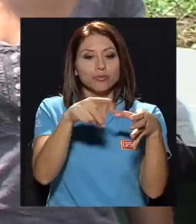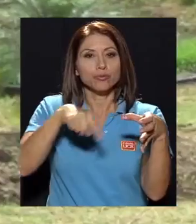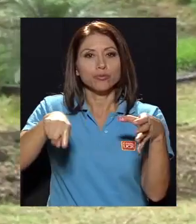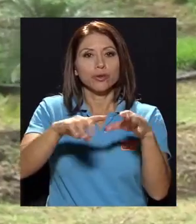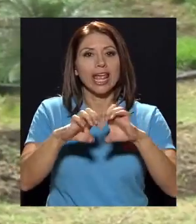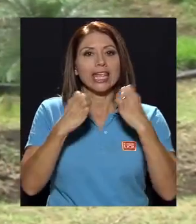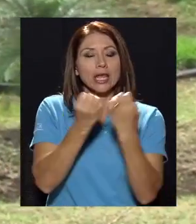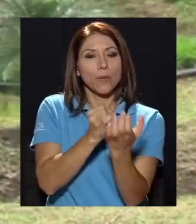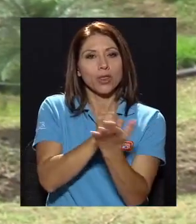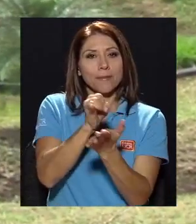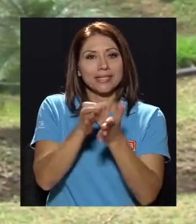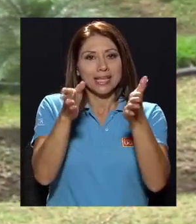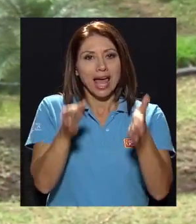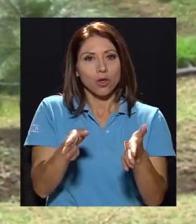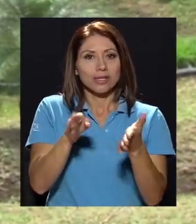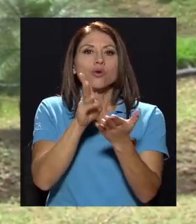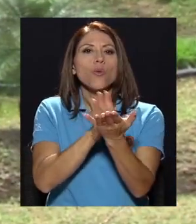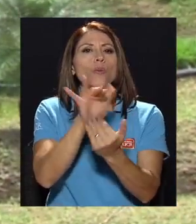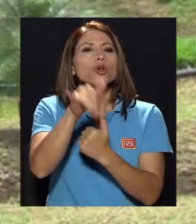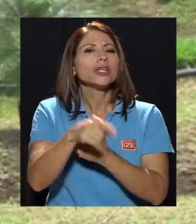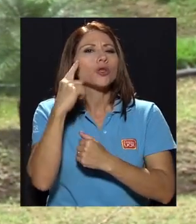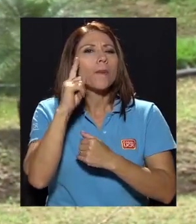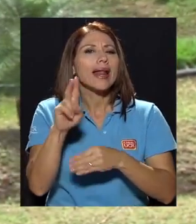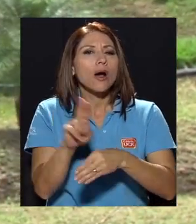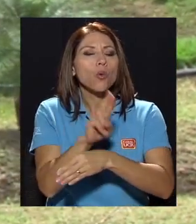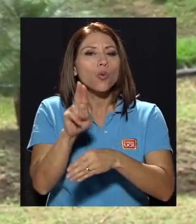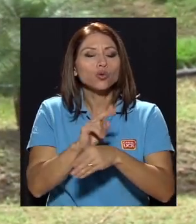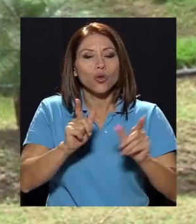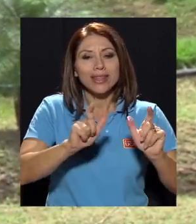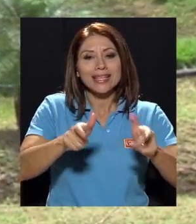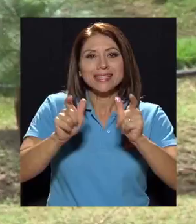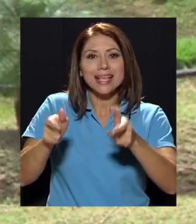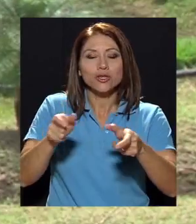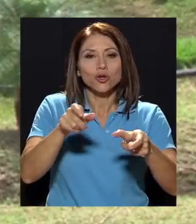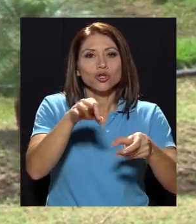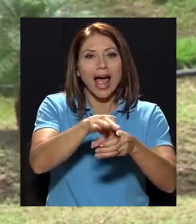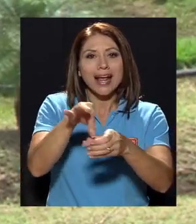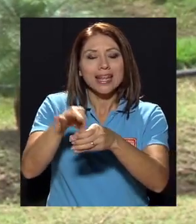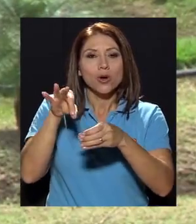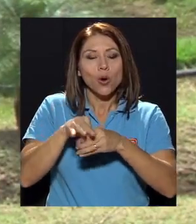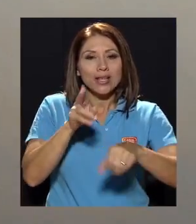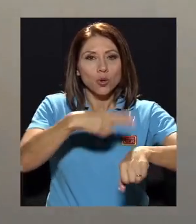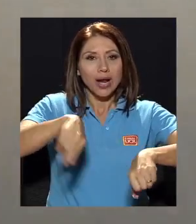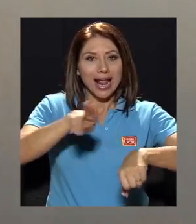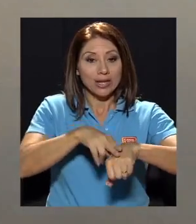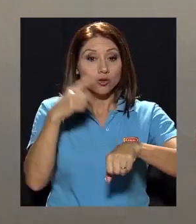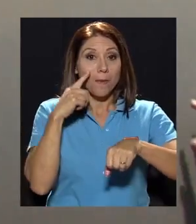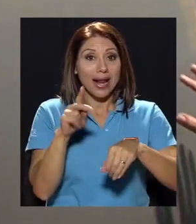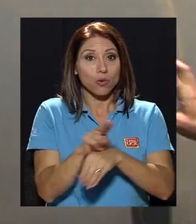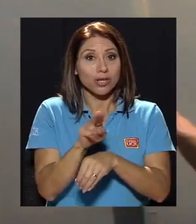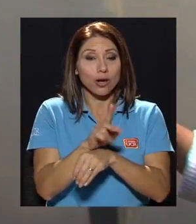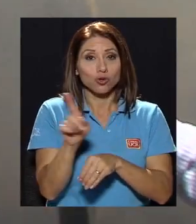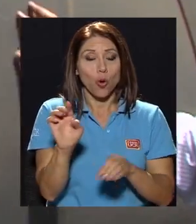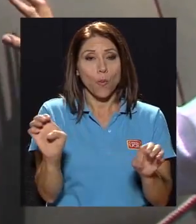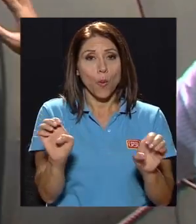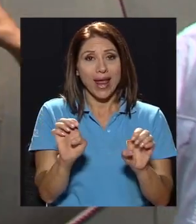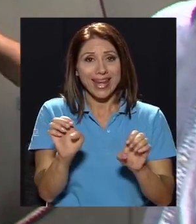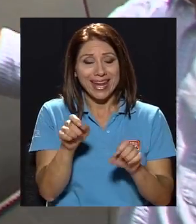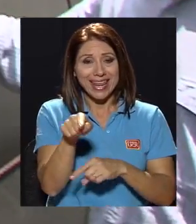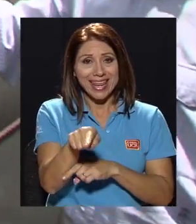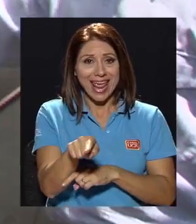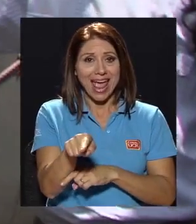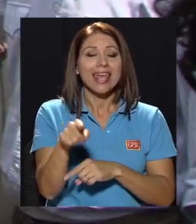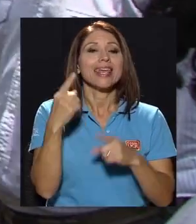investigadores en un proyecto para el uso de desechos agrícolas orgánicos como fuente de energía y tratamiento de sus